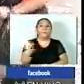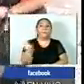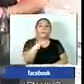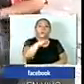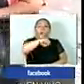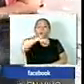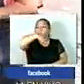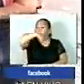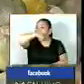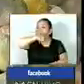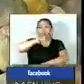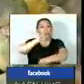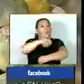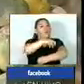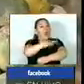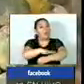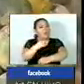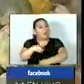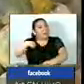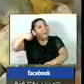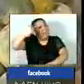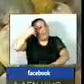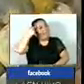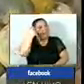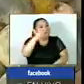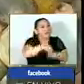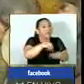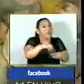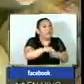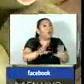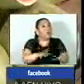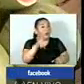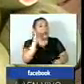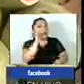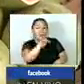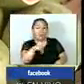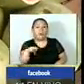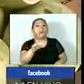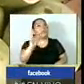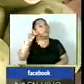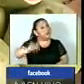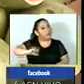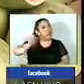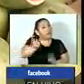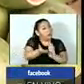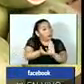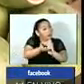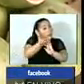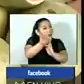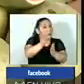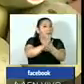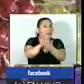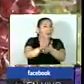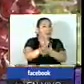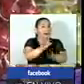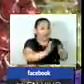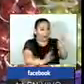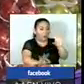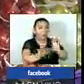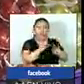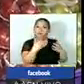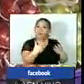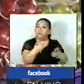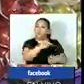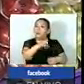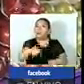frutas, deberán ajustar su presupuesto para las compras, ya que éstas se han registrado un incremento debido a que muchas de ellas son